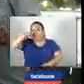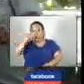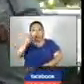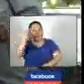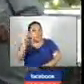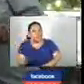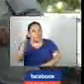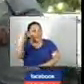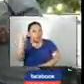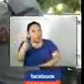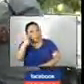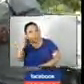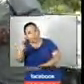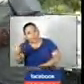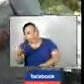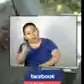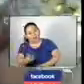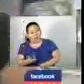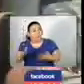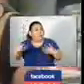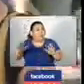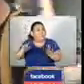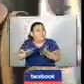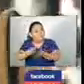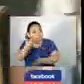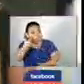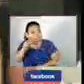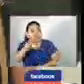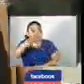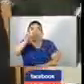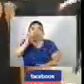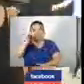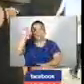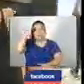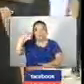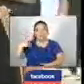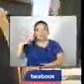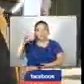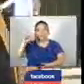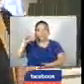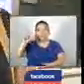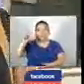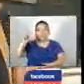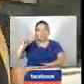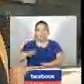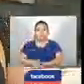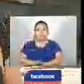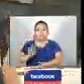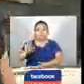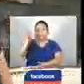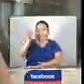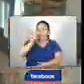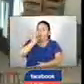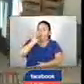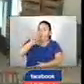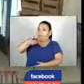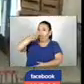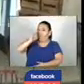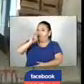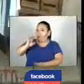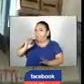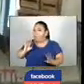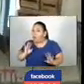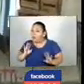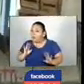todos los días hay personas que lo hacen por primera vez. Silvia es una de ellas. Jamás la había probado, pero